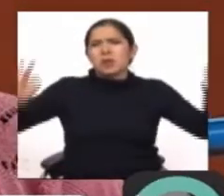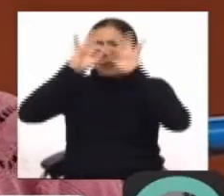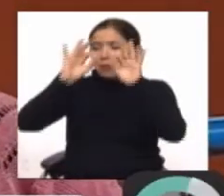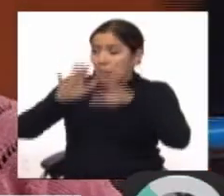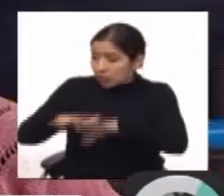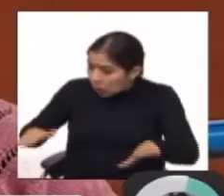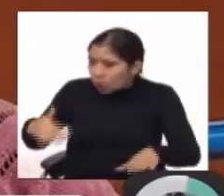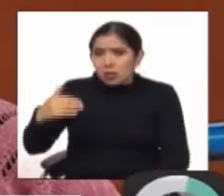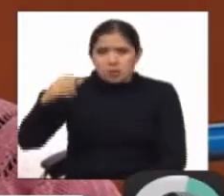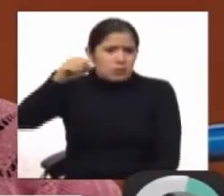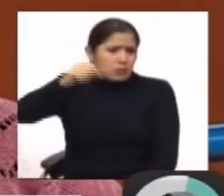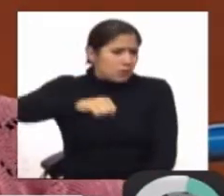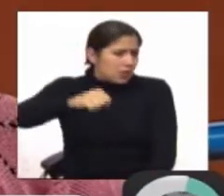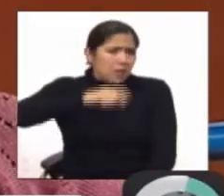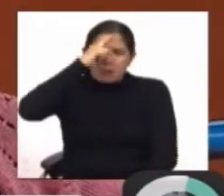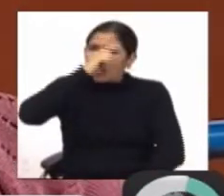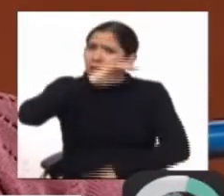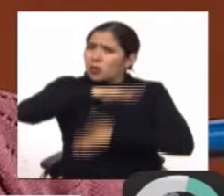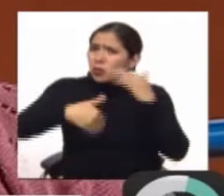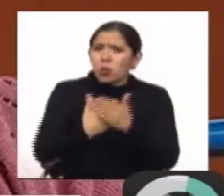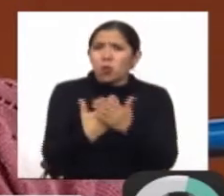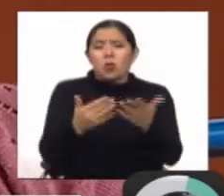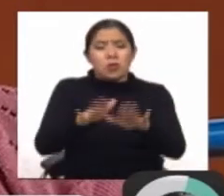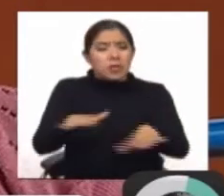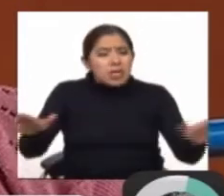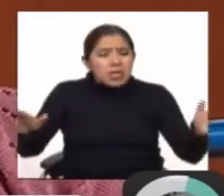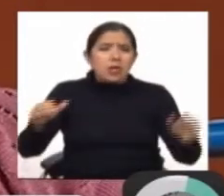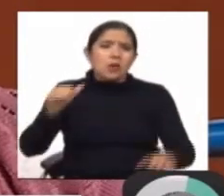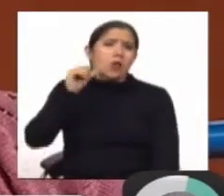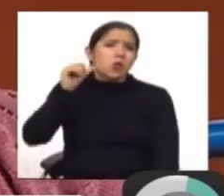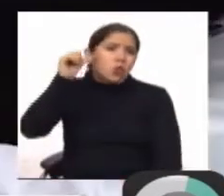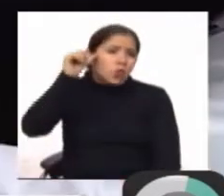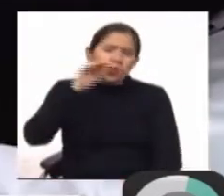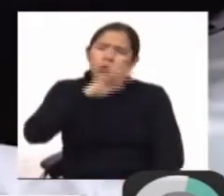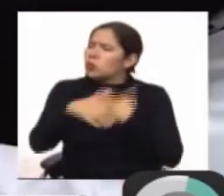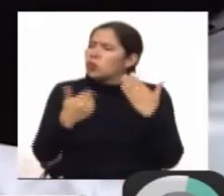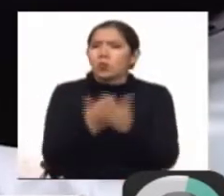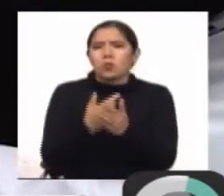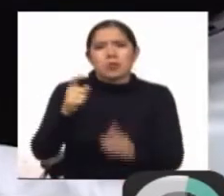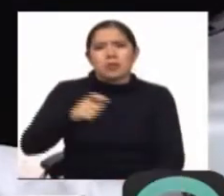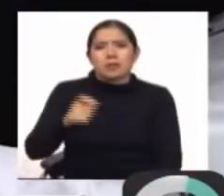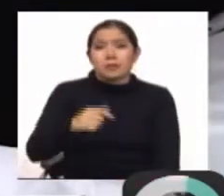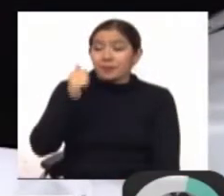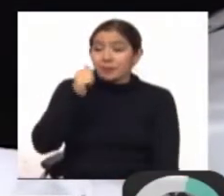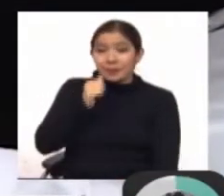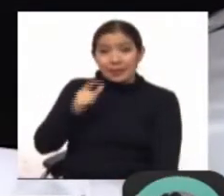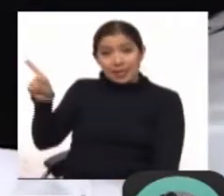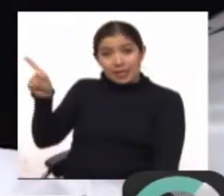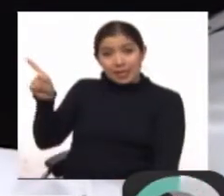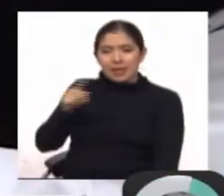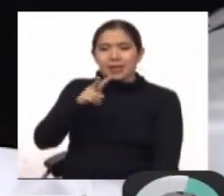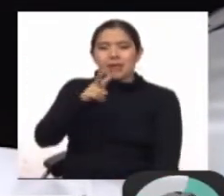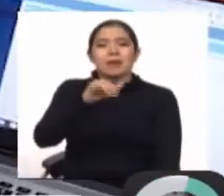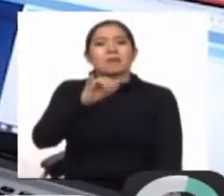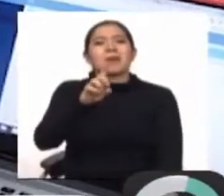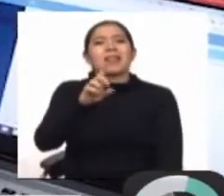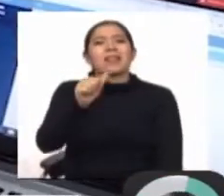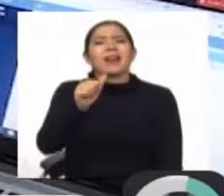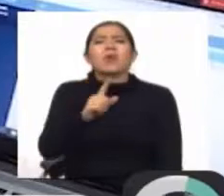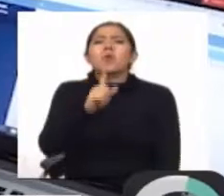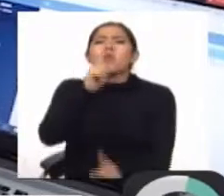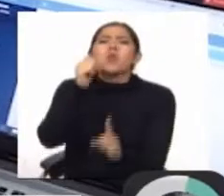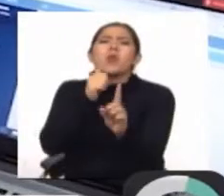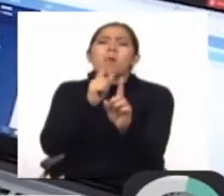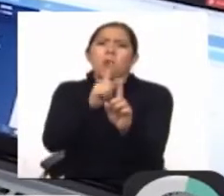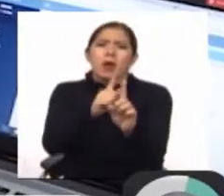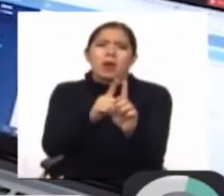Sí, para todos, más que todo, para niños, mayores, para todos. Ella es Lidia Ordóñez Choque y es una de las más de